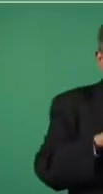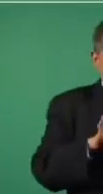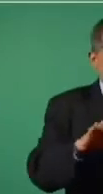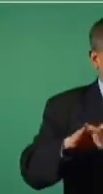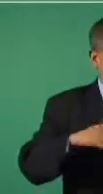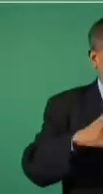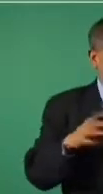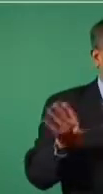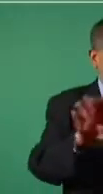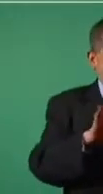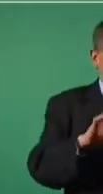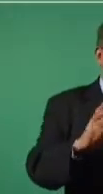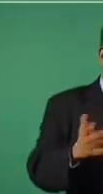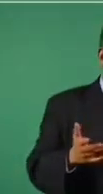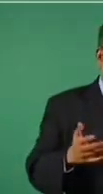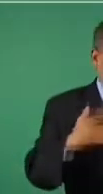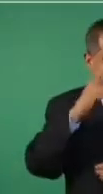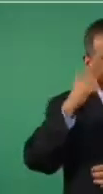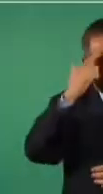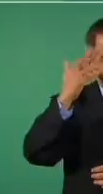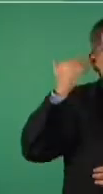Les comentaba yo en una ocasión